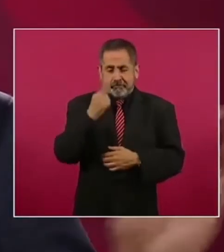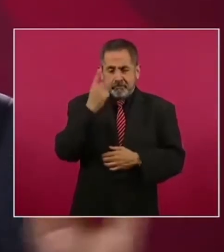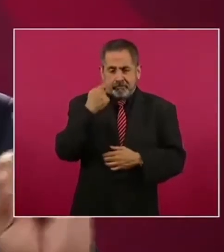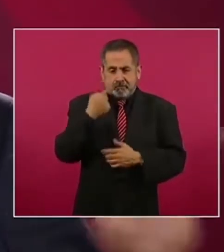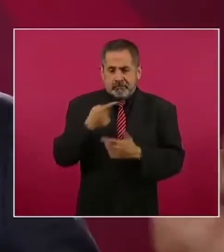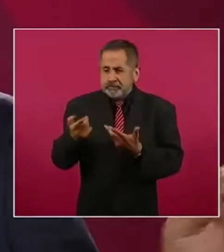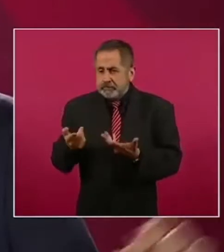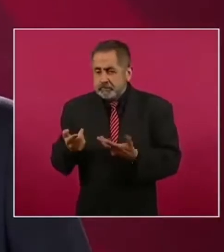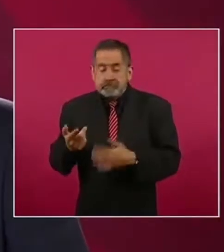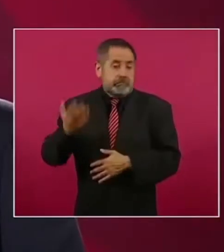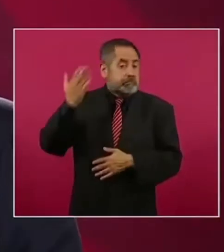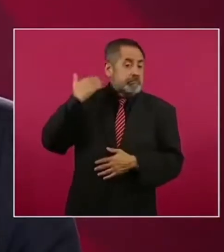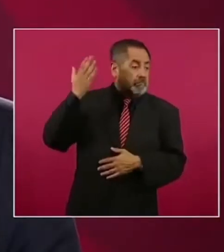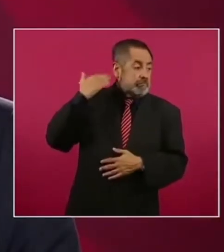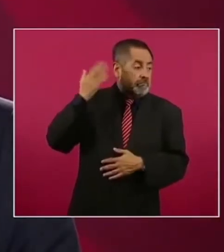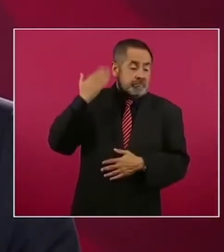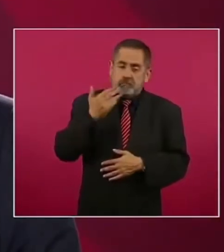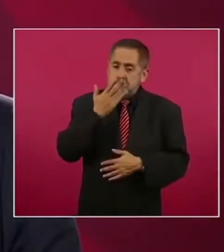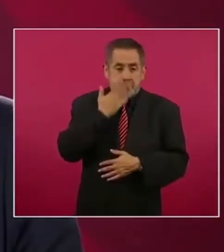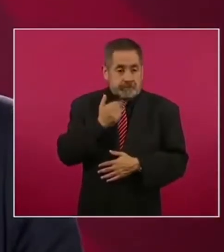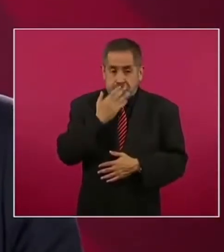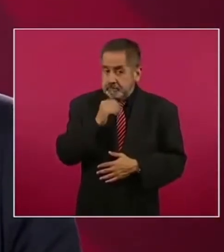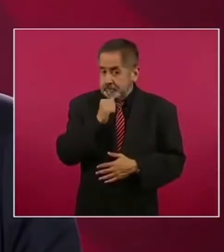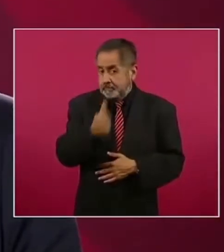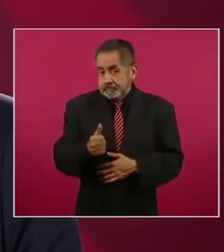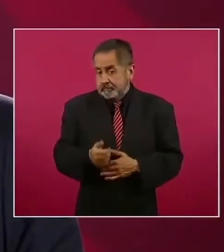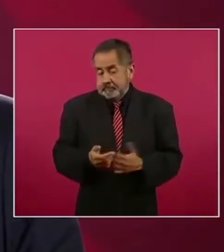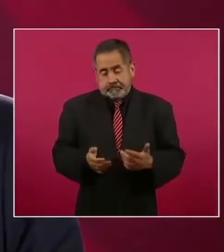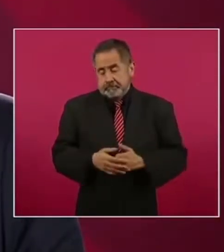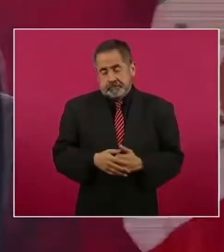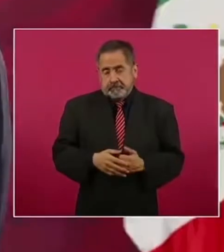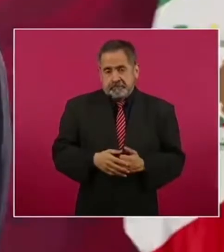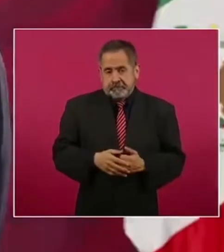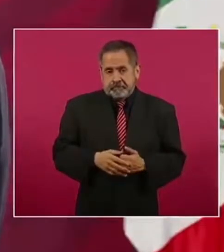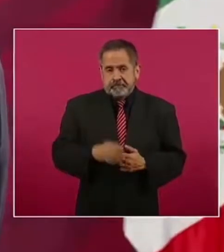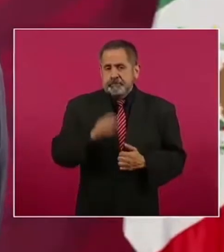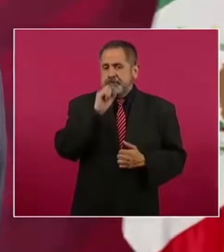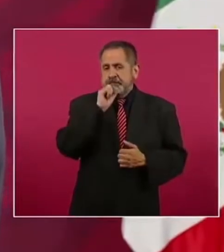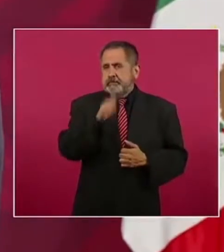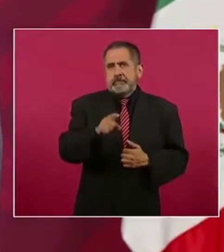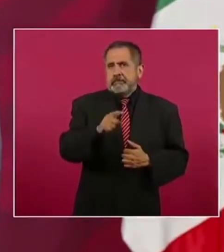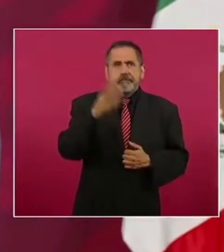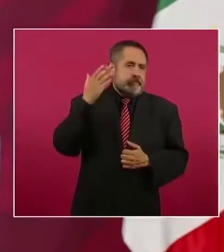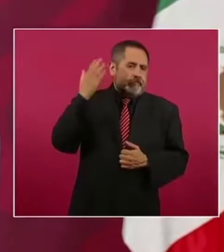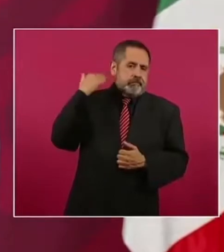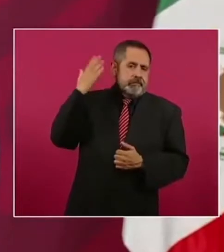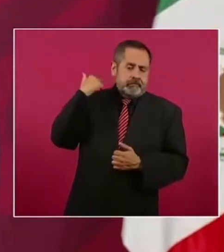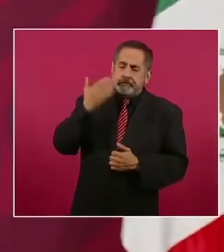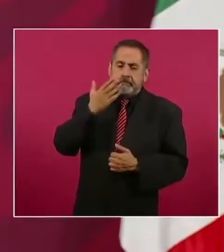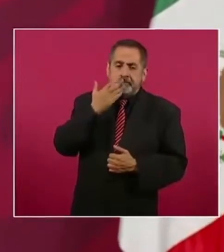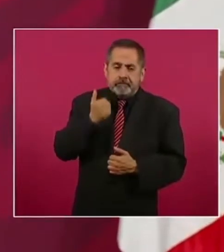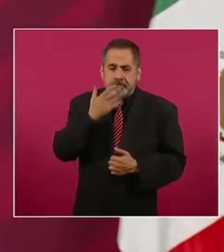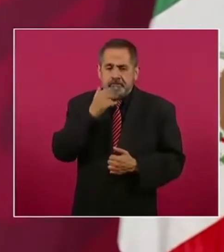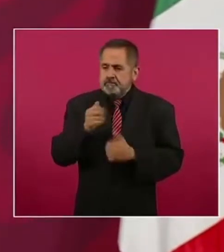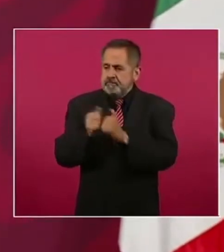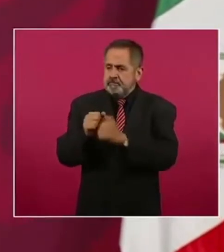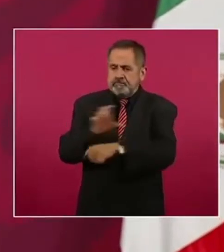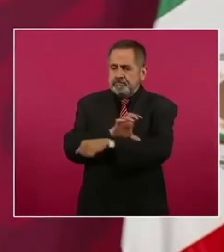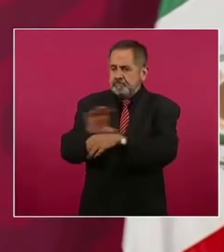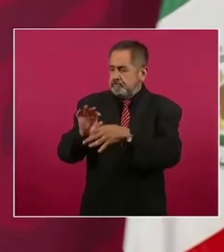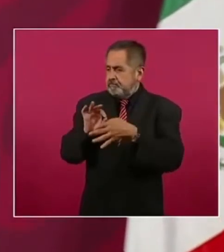Eso no sucedía. Y tampoco sucedía de que se trabajara de manera